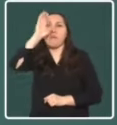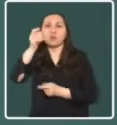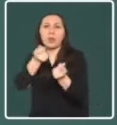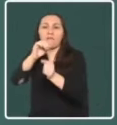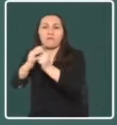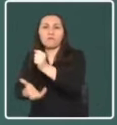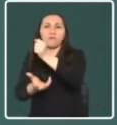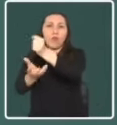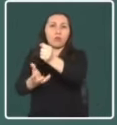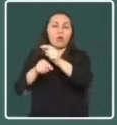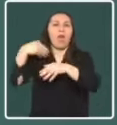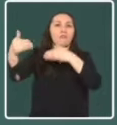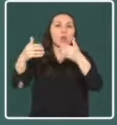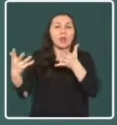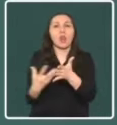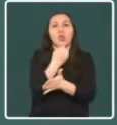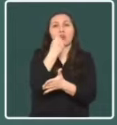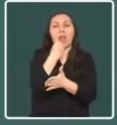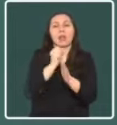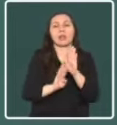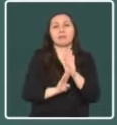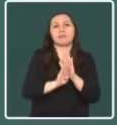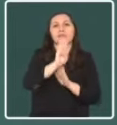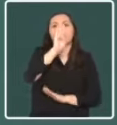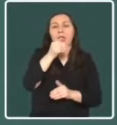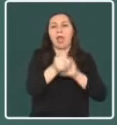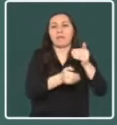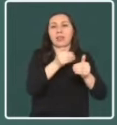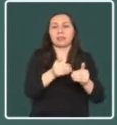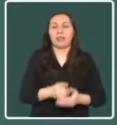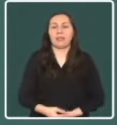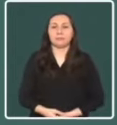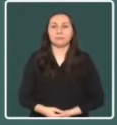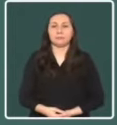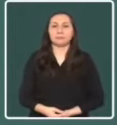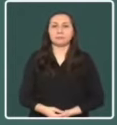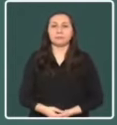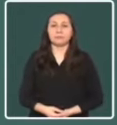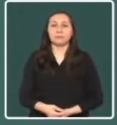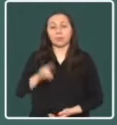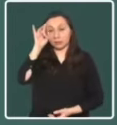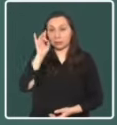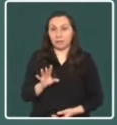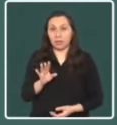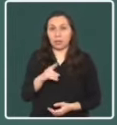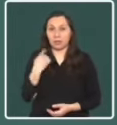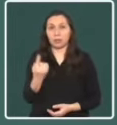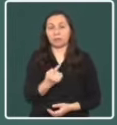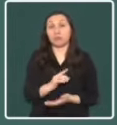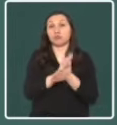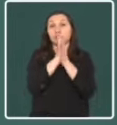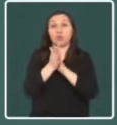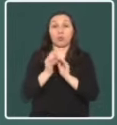capitales y para poder alcanzar etapas más avanzadas de crecimiento. Sabemos que